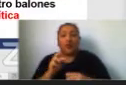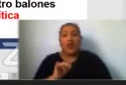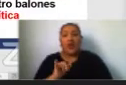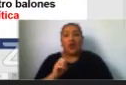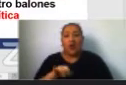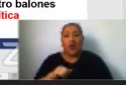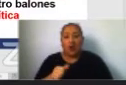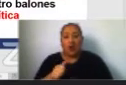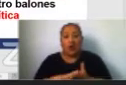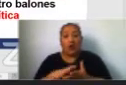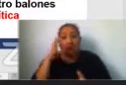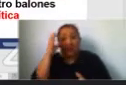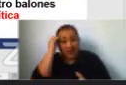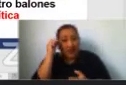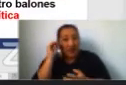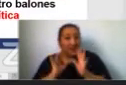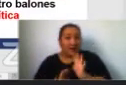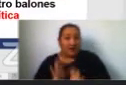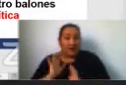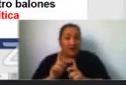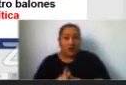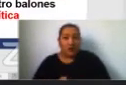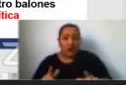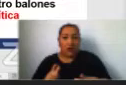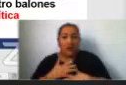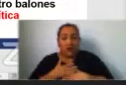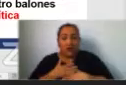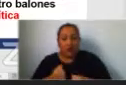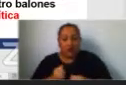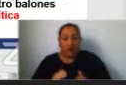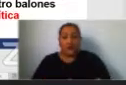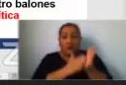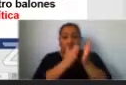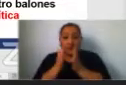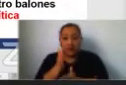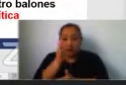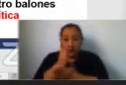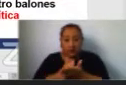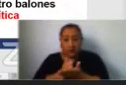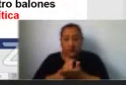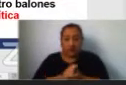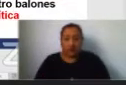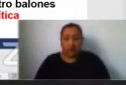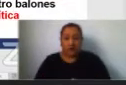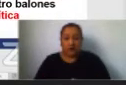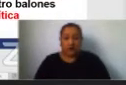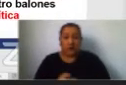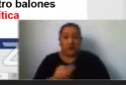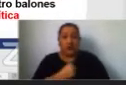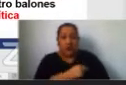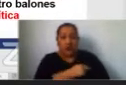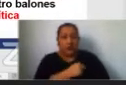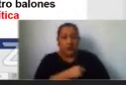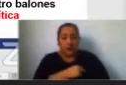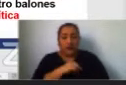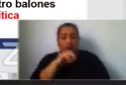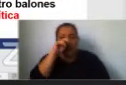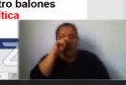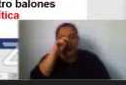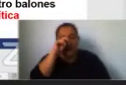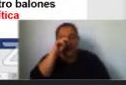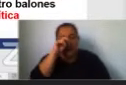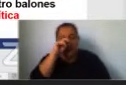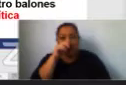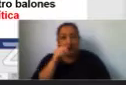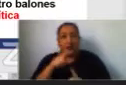y comprende a 15 establecimientos de salud. En la parte centro, al Hospital 22 de Tarapoto, que atiende